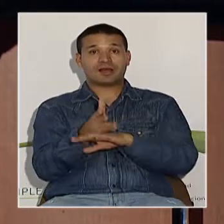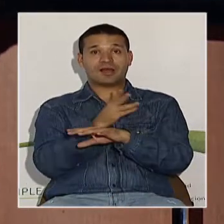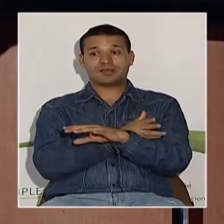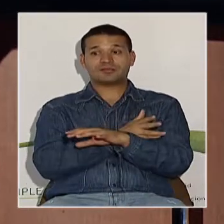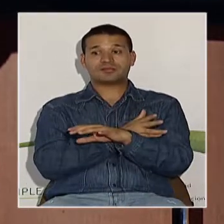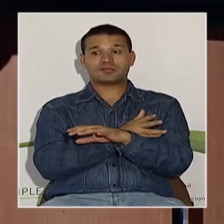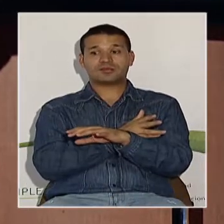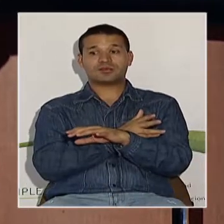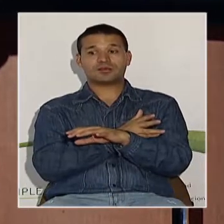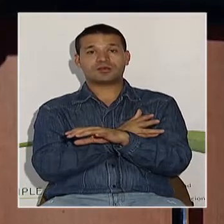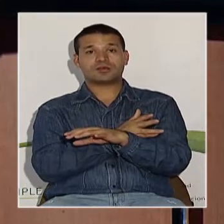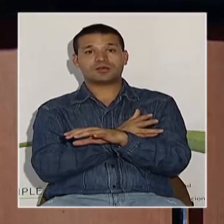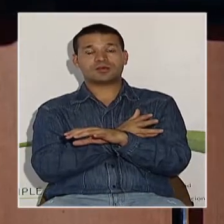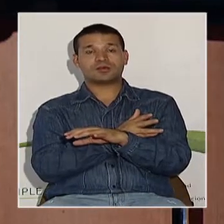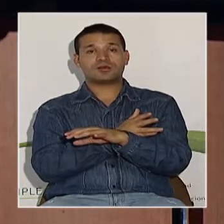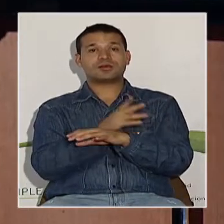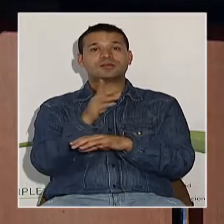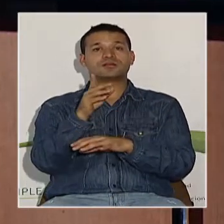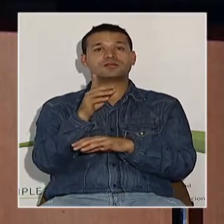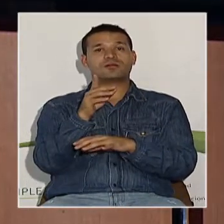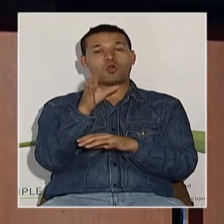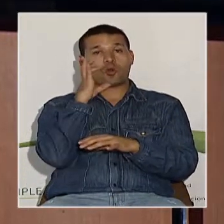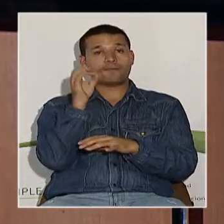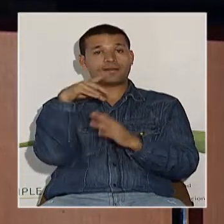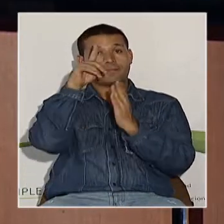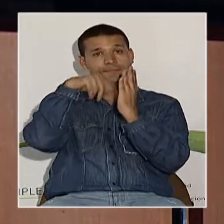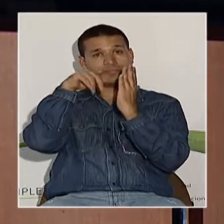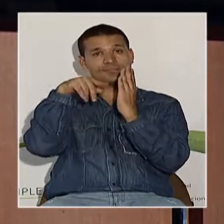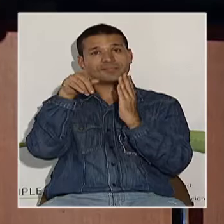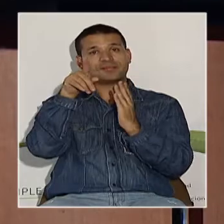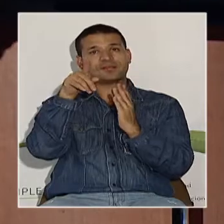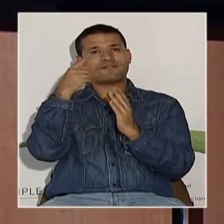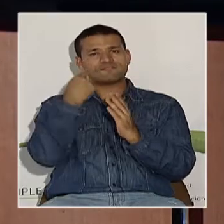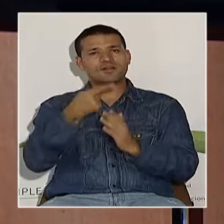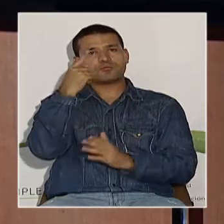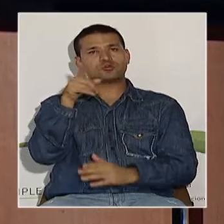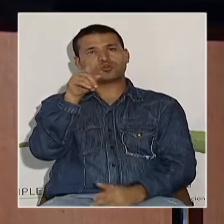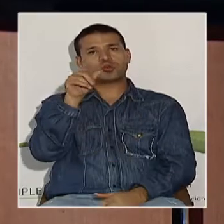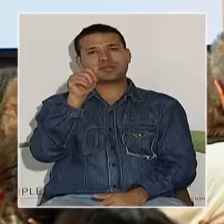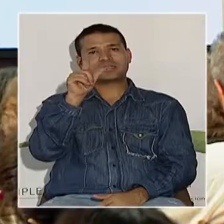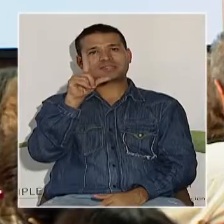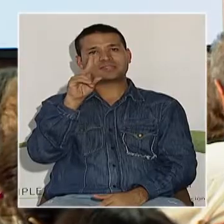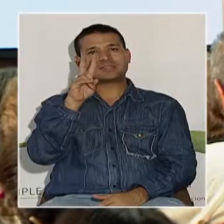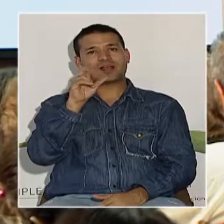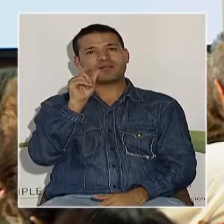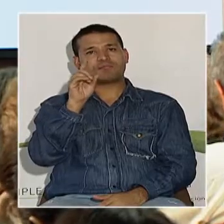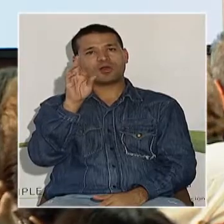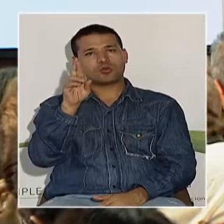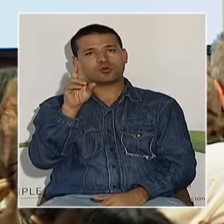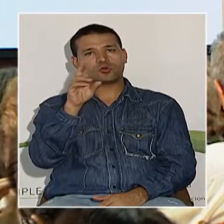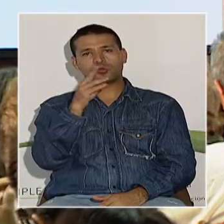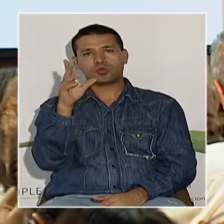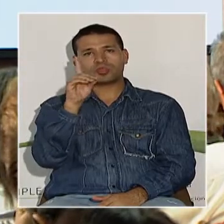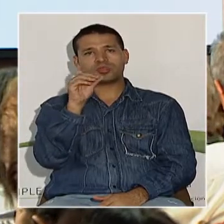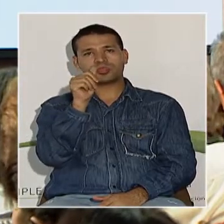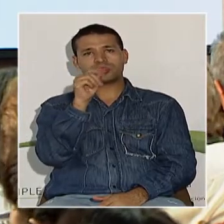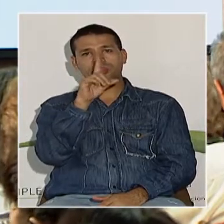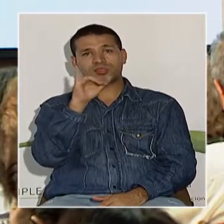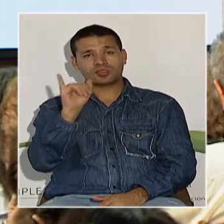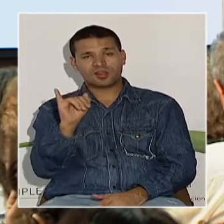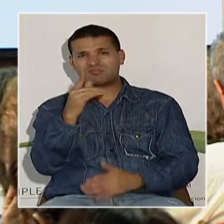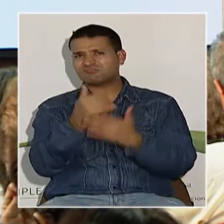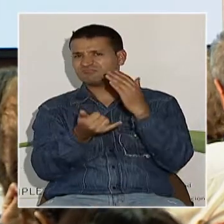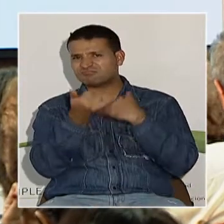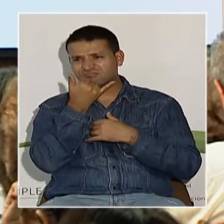loco llamado Salvador Dalí, que nos vuelven, es un escaparate de conceptos. Entonces el